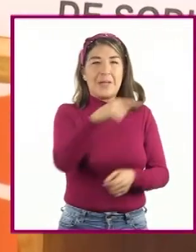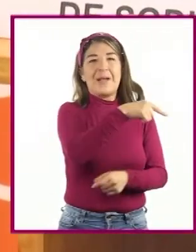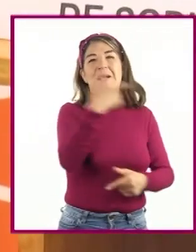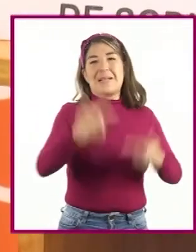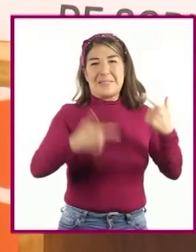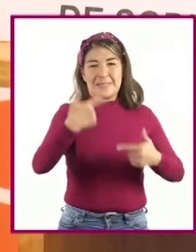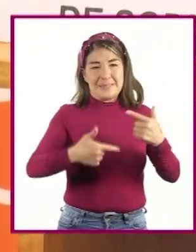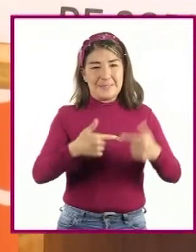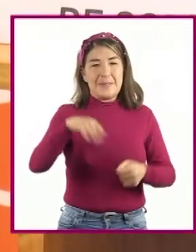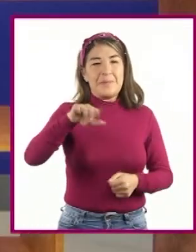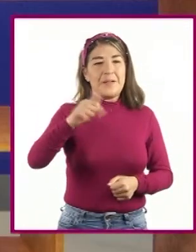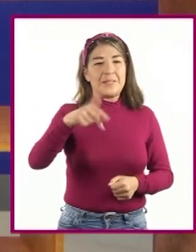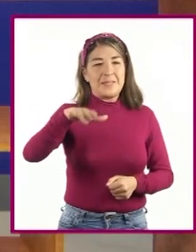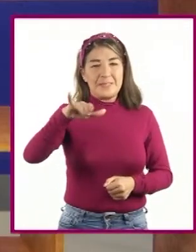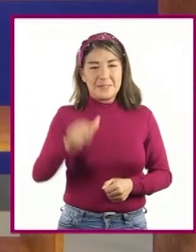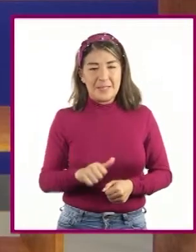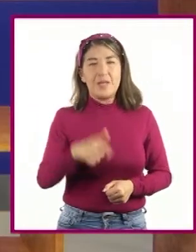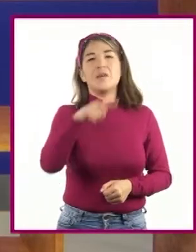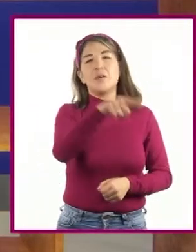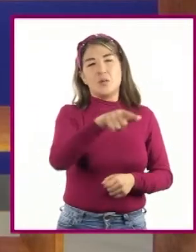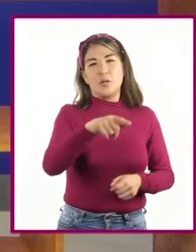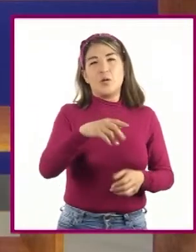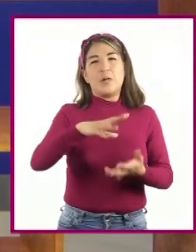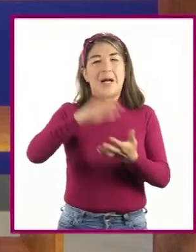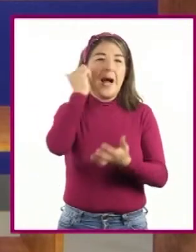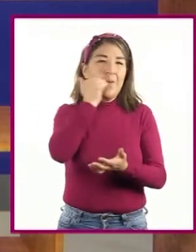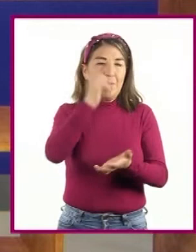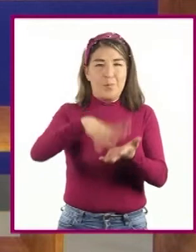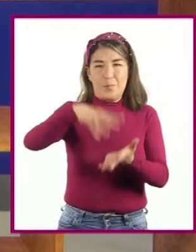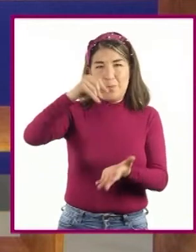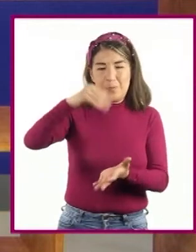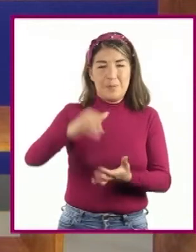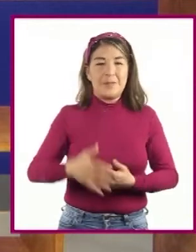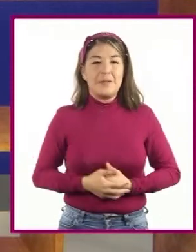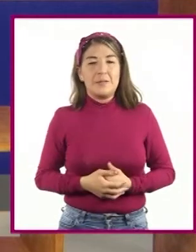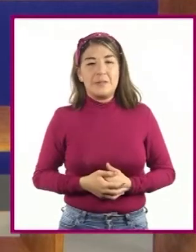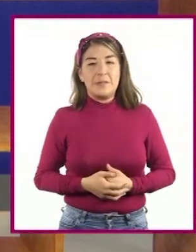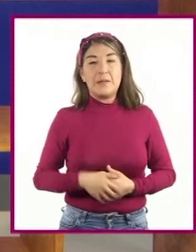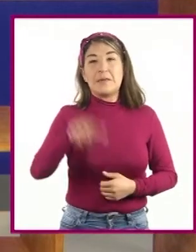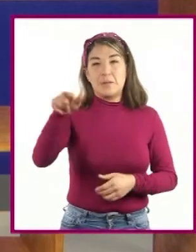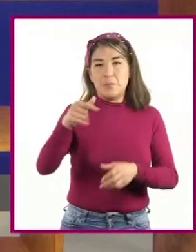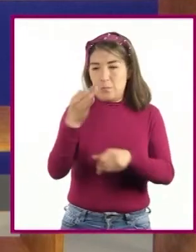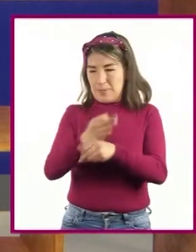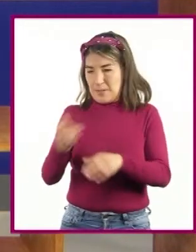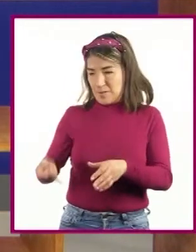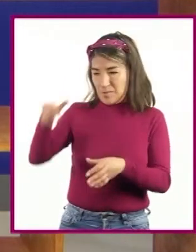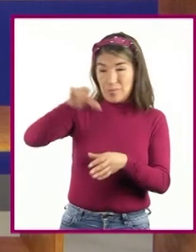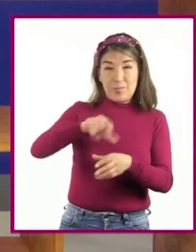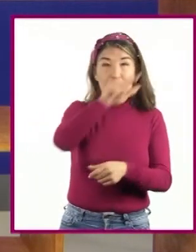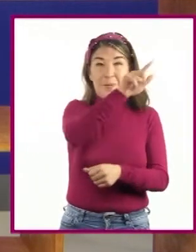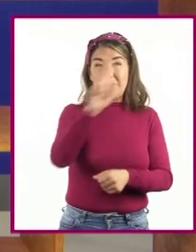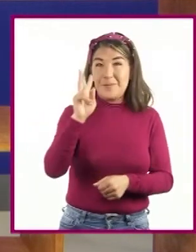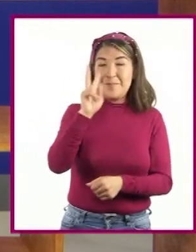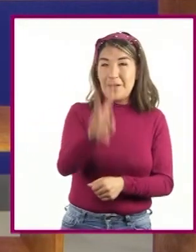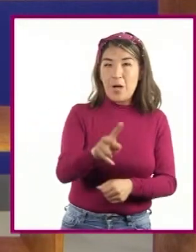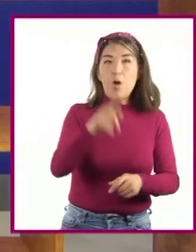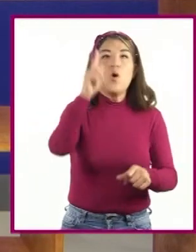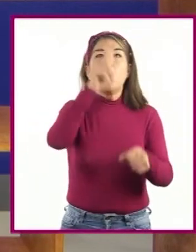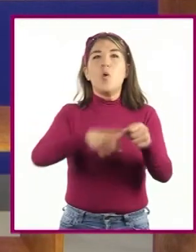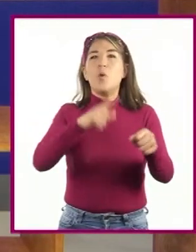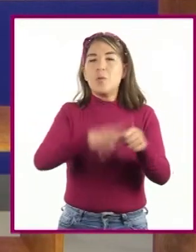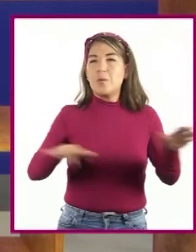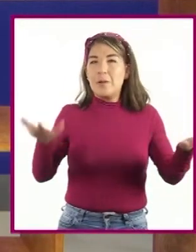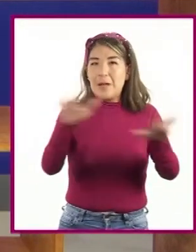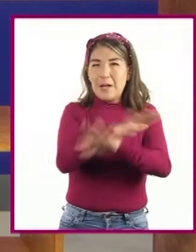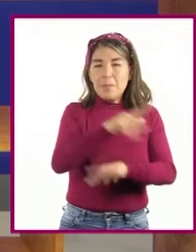jabón en polvo. Posteriormente, agregaremos el extracto de la col. Fíjense a qué color cambia